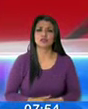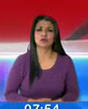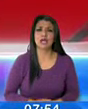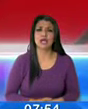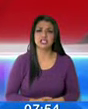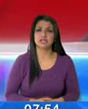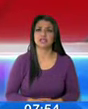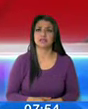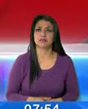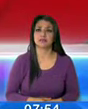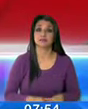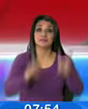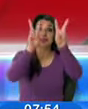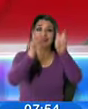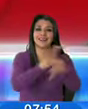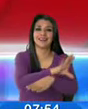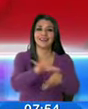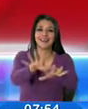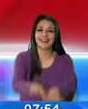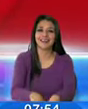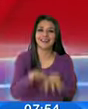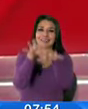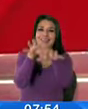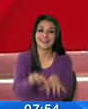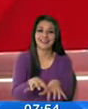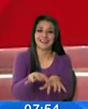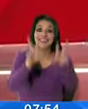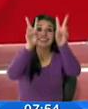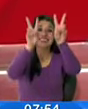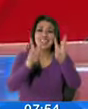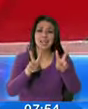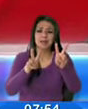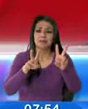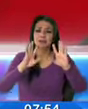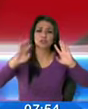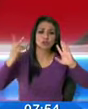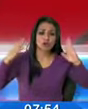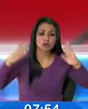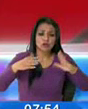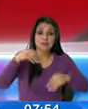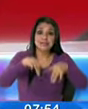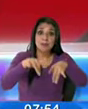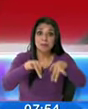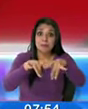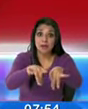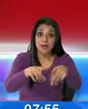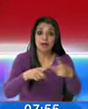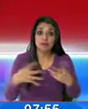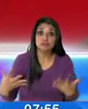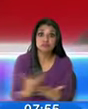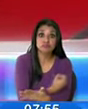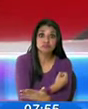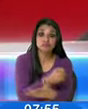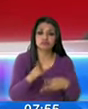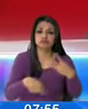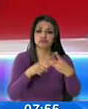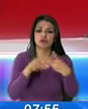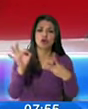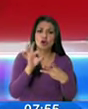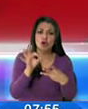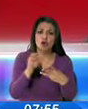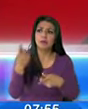tema de la agricultura es un tema más allá de la siembra, más allá de la cosecha, más allá de